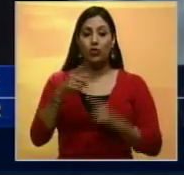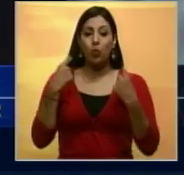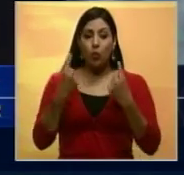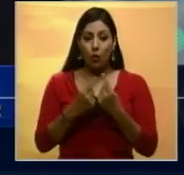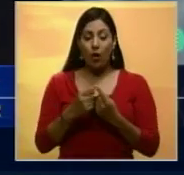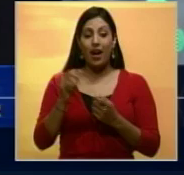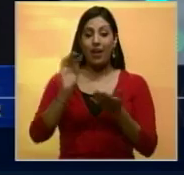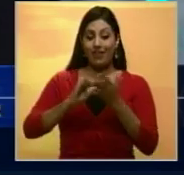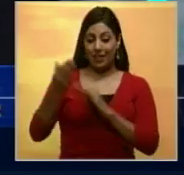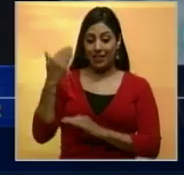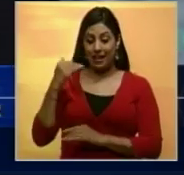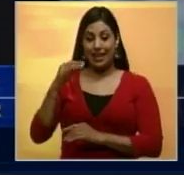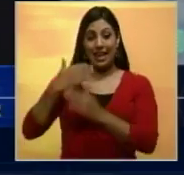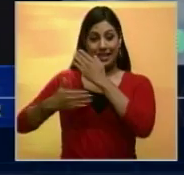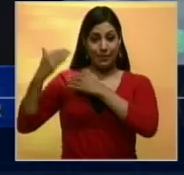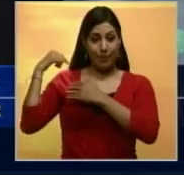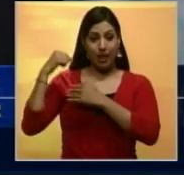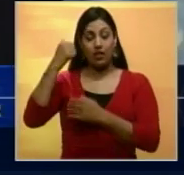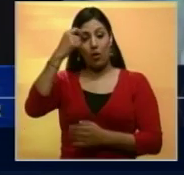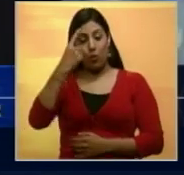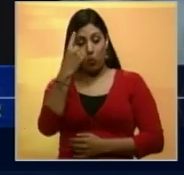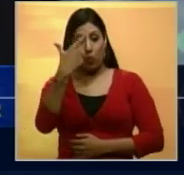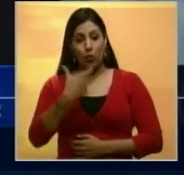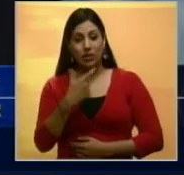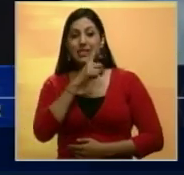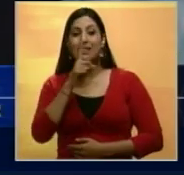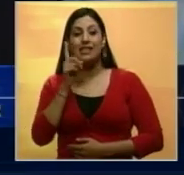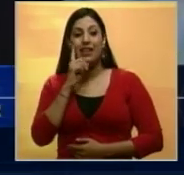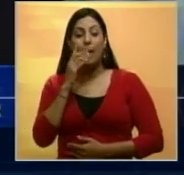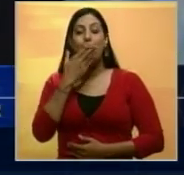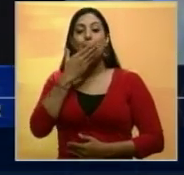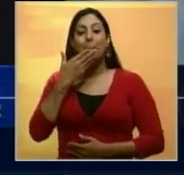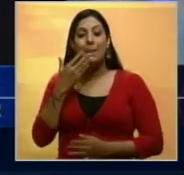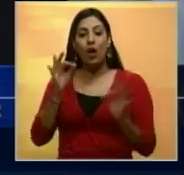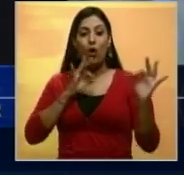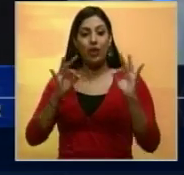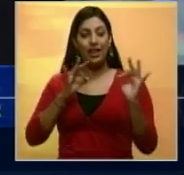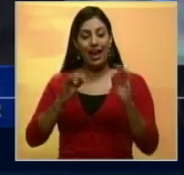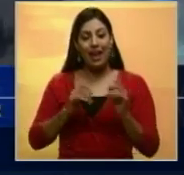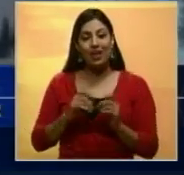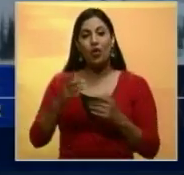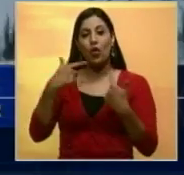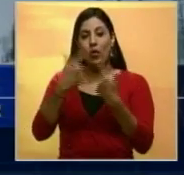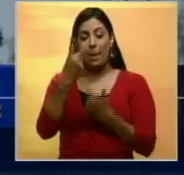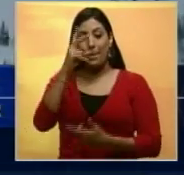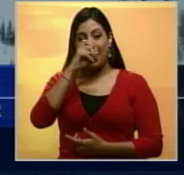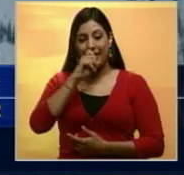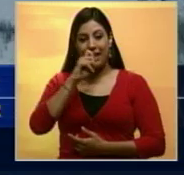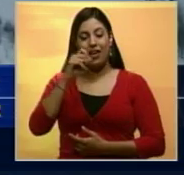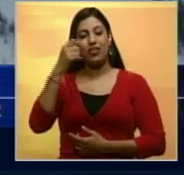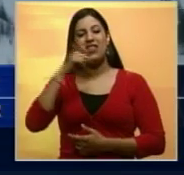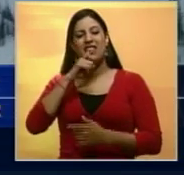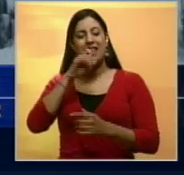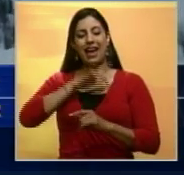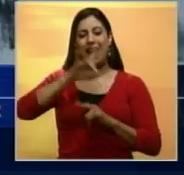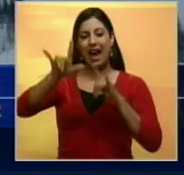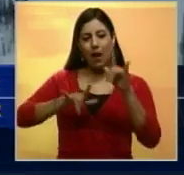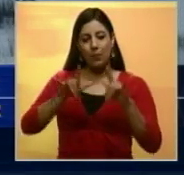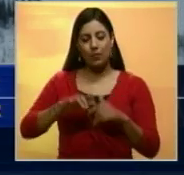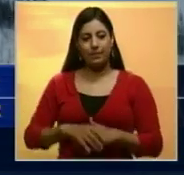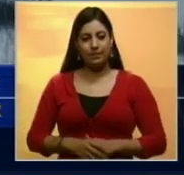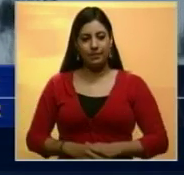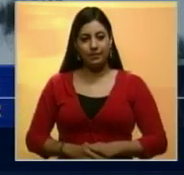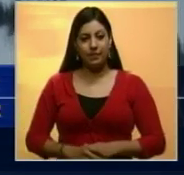nominaciones anteriores a sus espaldas, una de ellas en la categoría de Mejor Actor de Reparto a los 20 años por A Quien Ama Gilbert